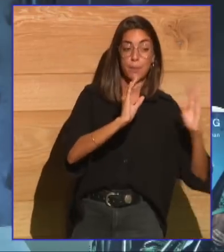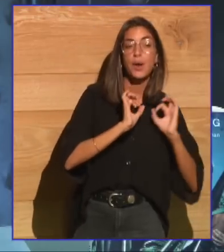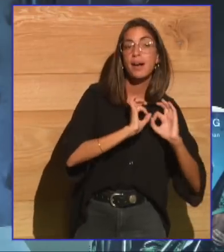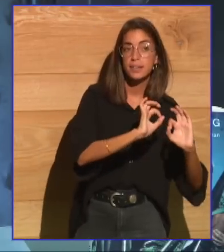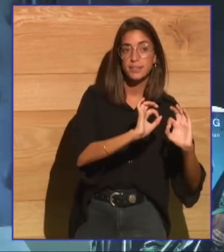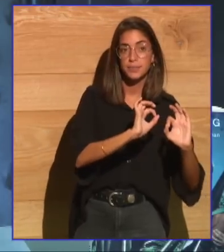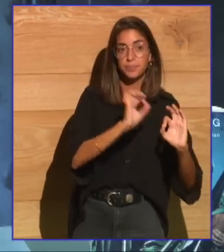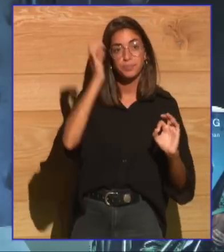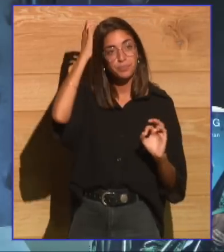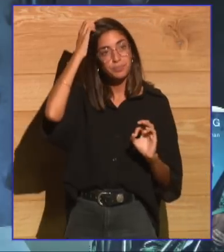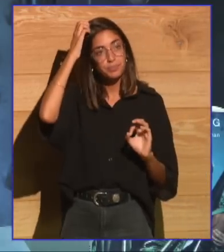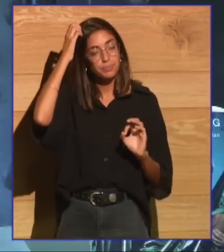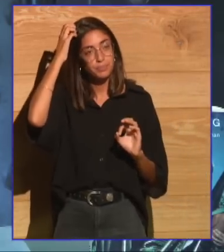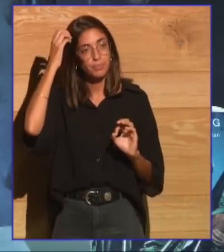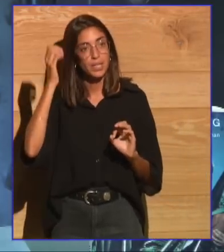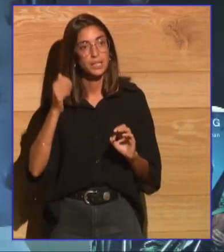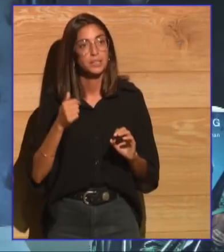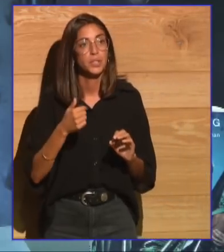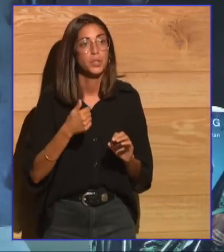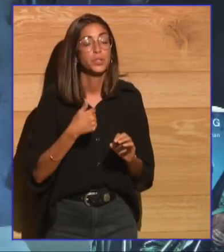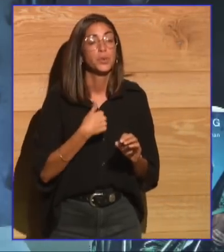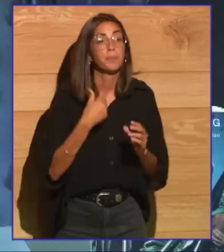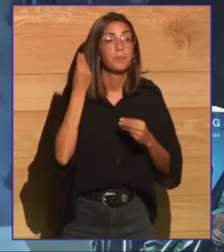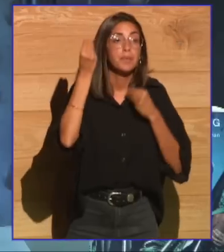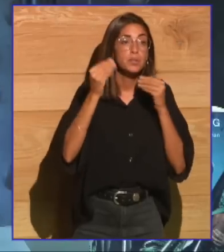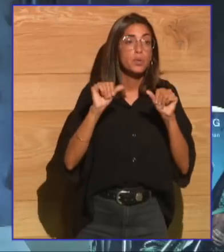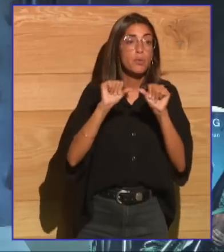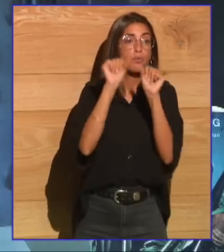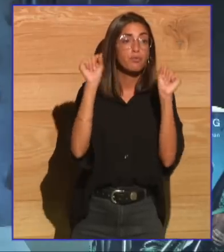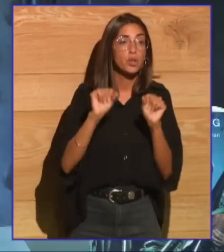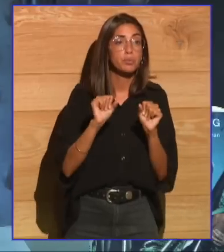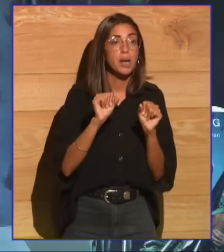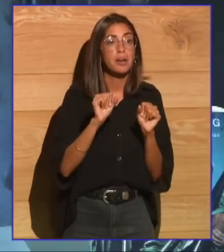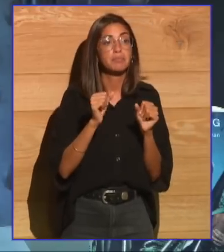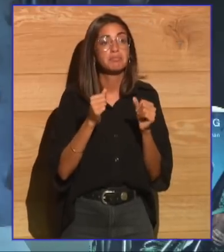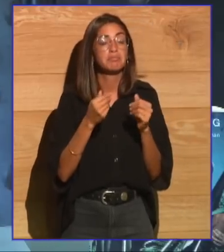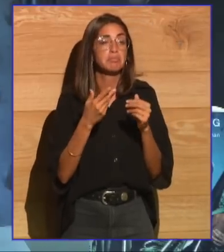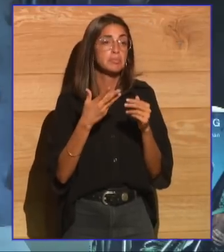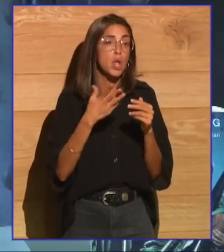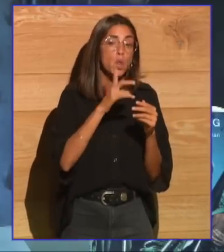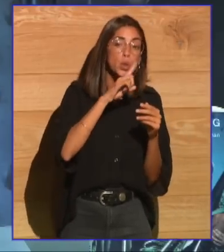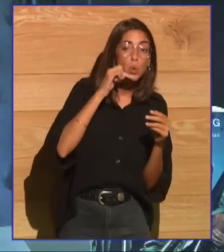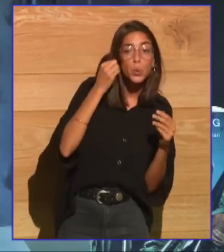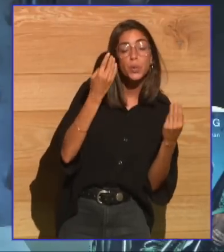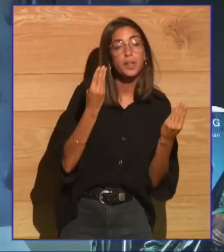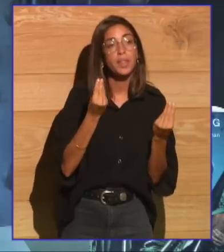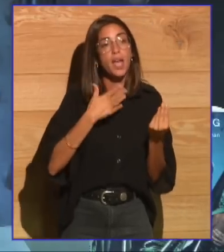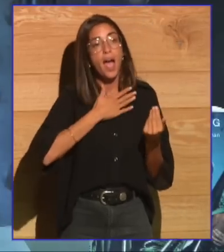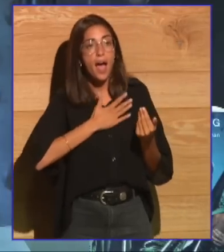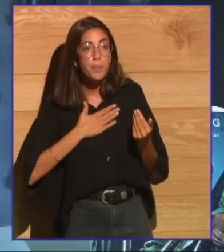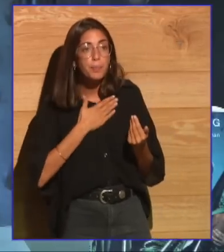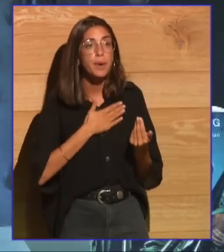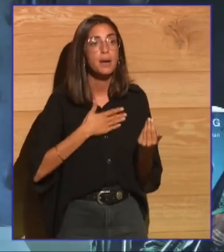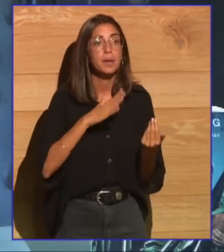ancianidad pero siempre de una forma muy dignos y edulcorada no sé si amable efectivamente quieren recuperar